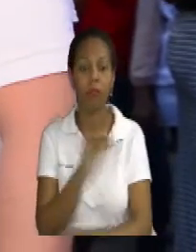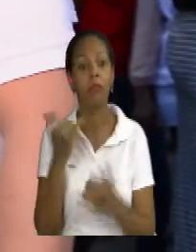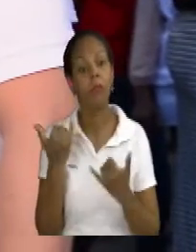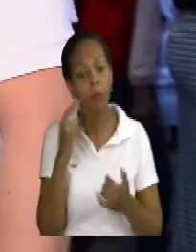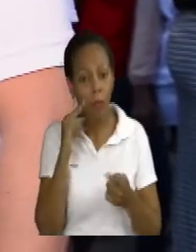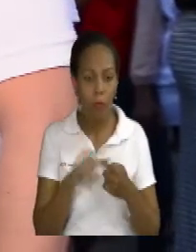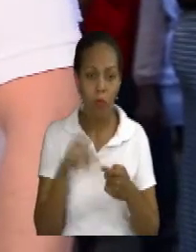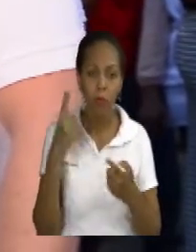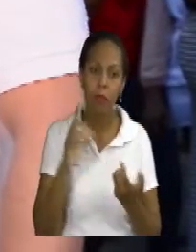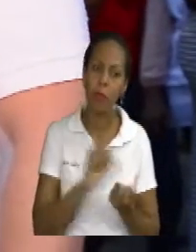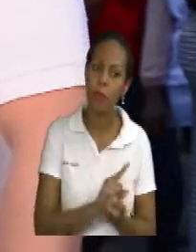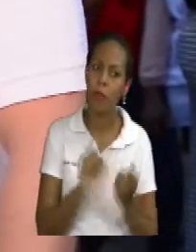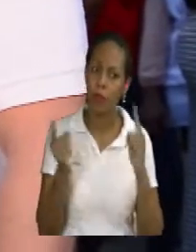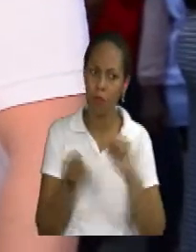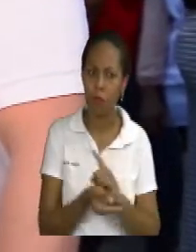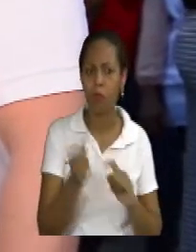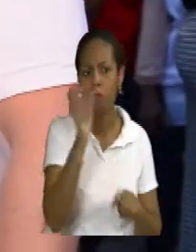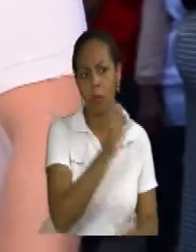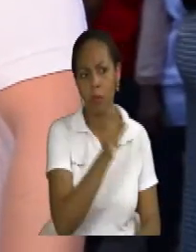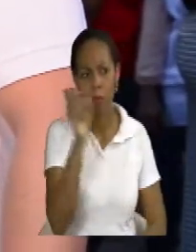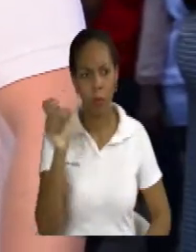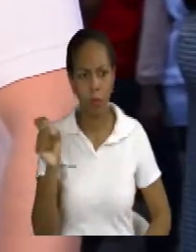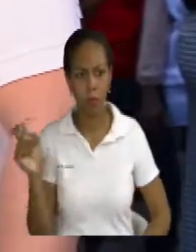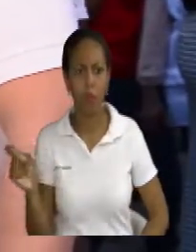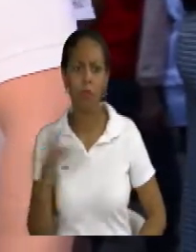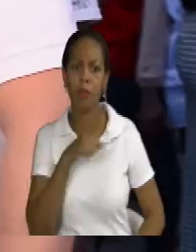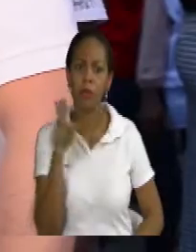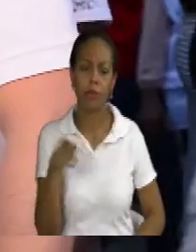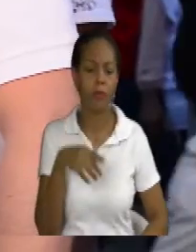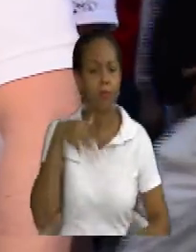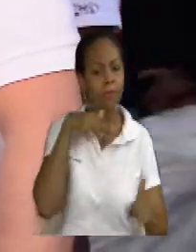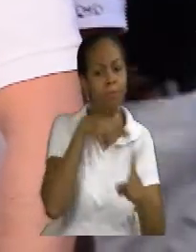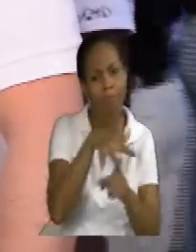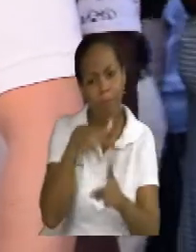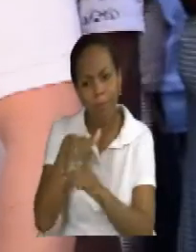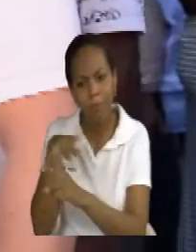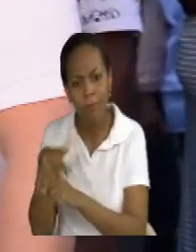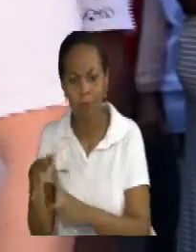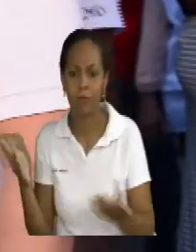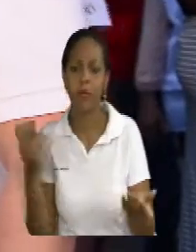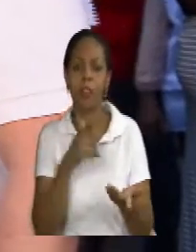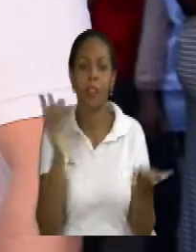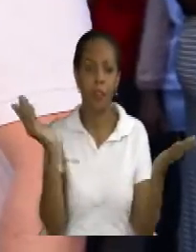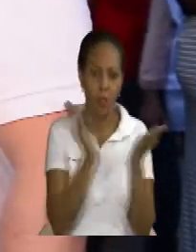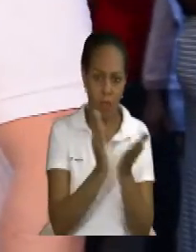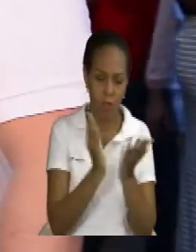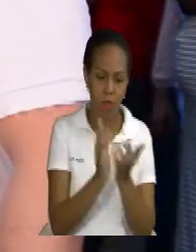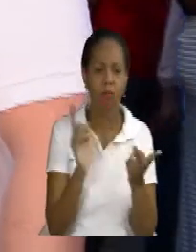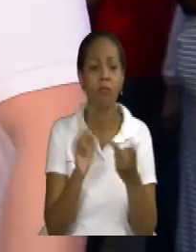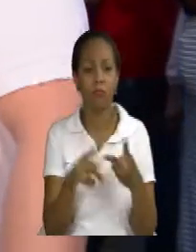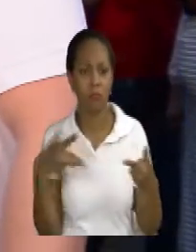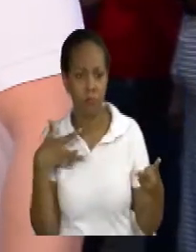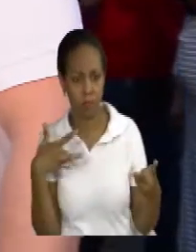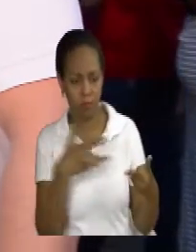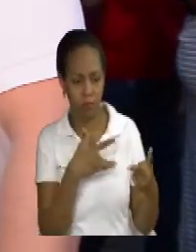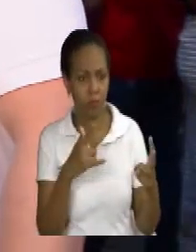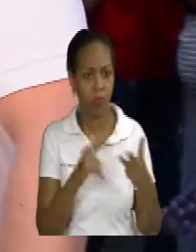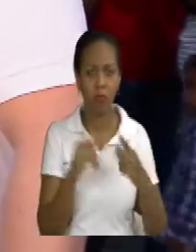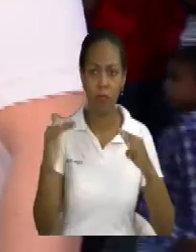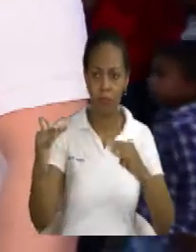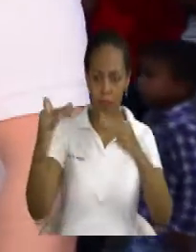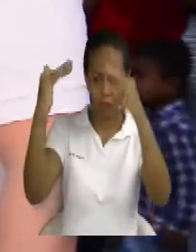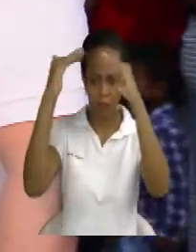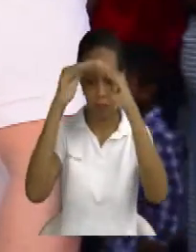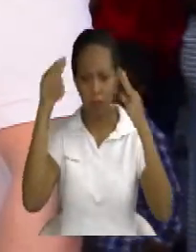las condiciones de vida de muchos ciudadanos, impactamos en la educación, en la salud, en la vivienda, en las vías, construimos de la